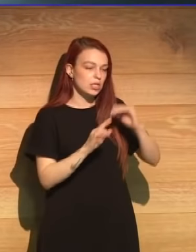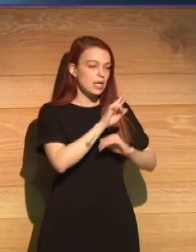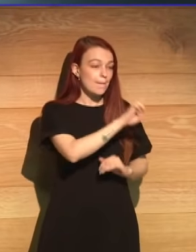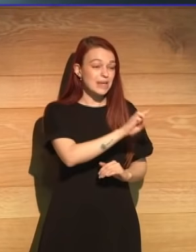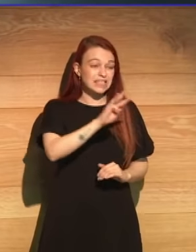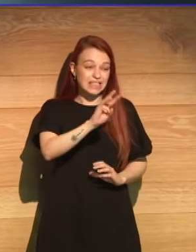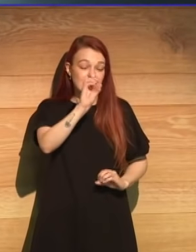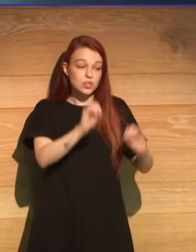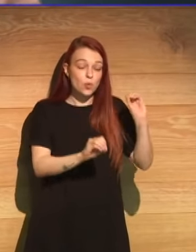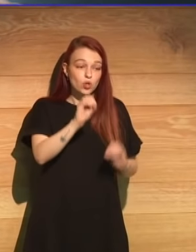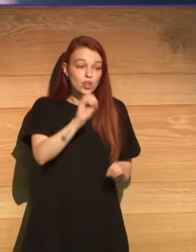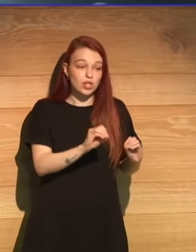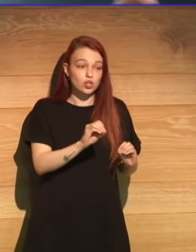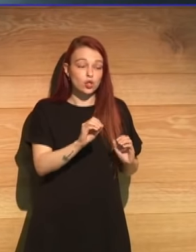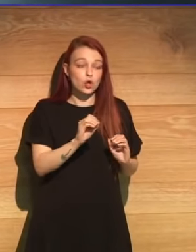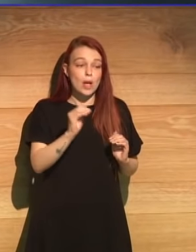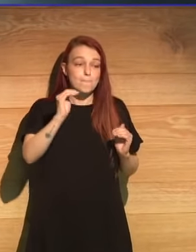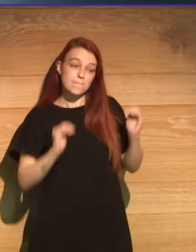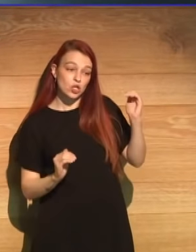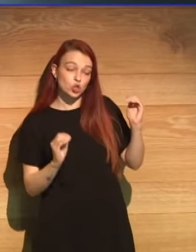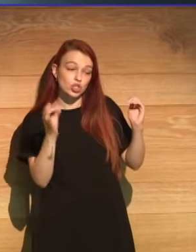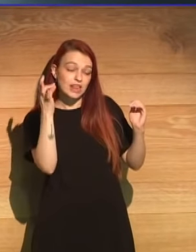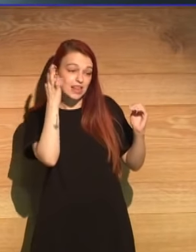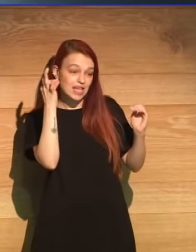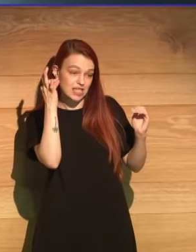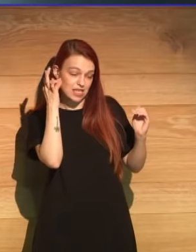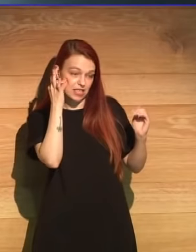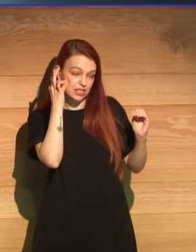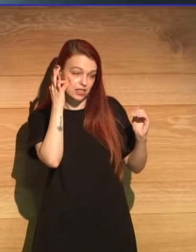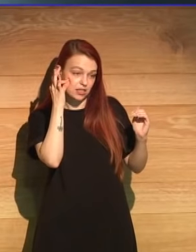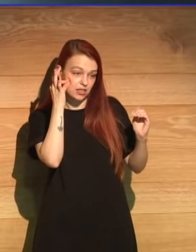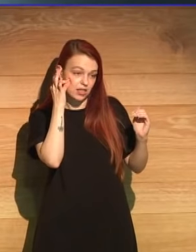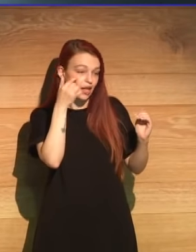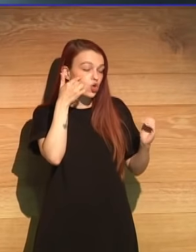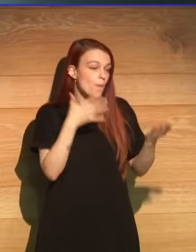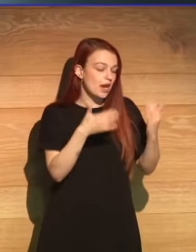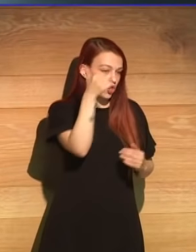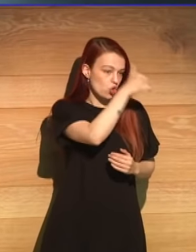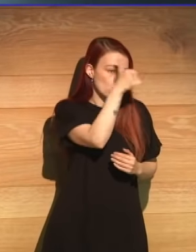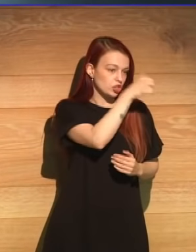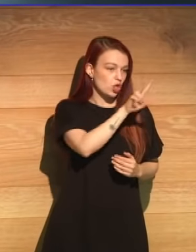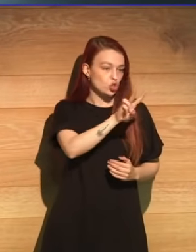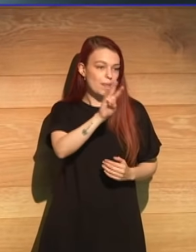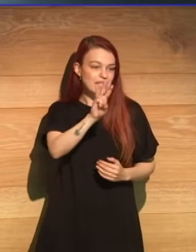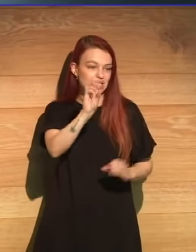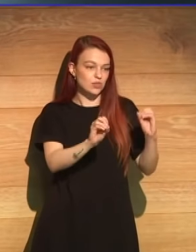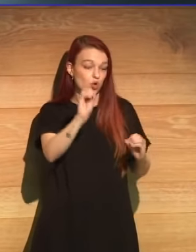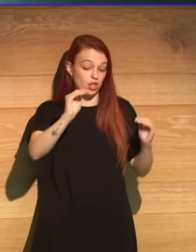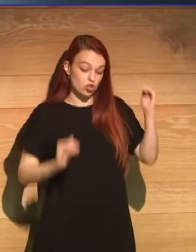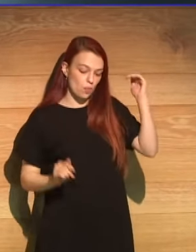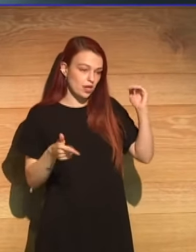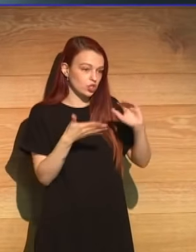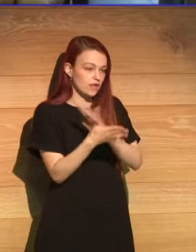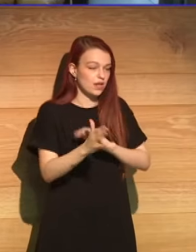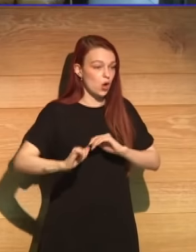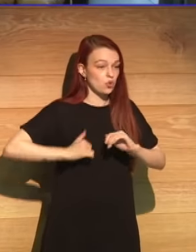acceso de las niñas y las mujeres a internet móvil en los países más frágiles que sus varones, ¿no? Entonces, eso les limita mucho las oportunidades de